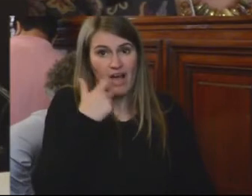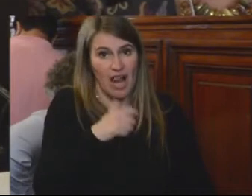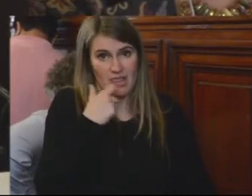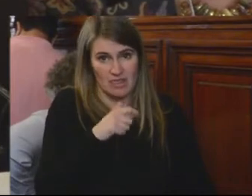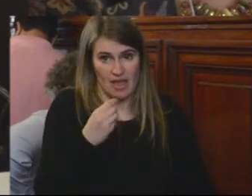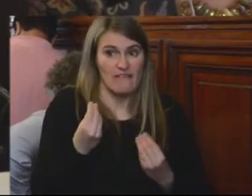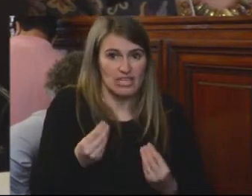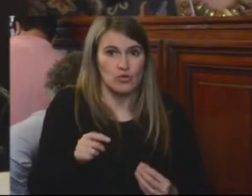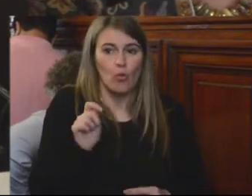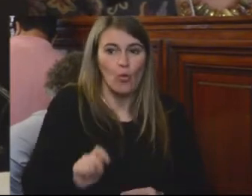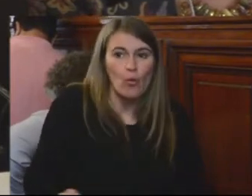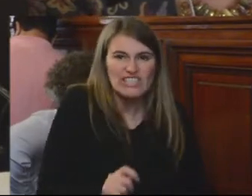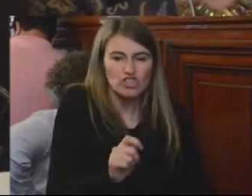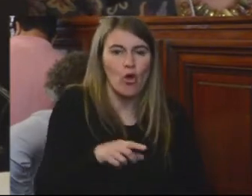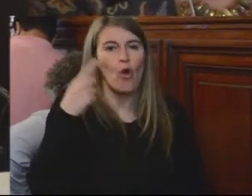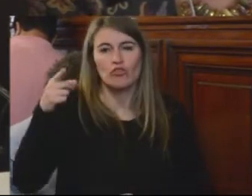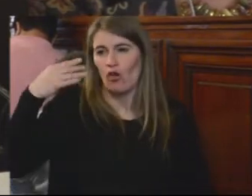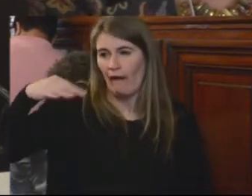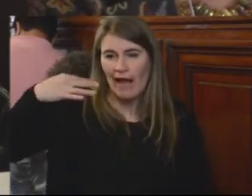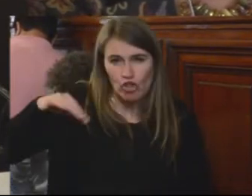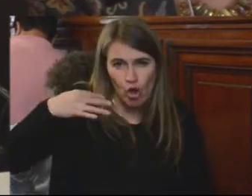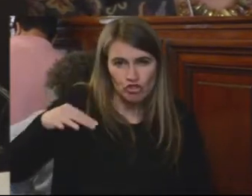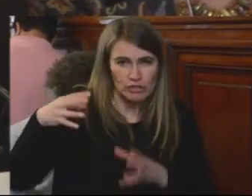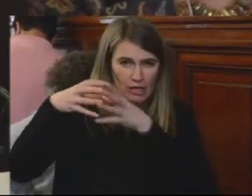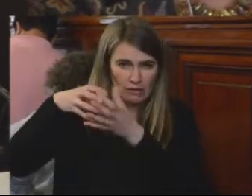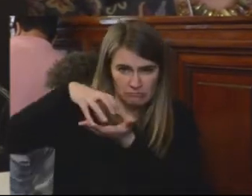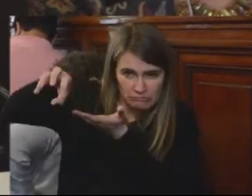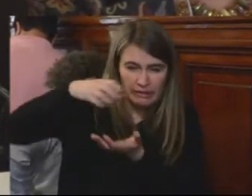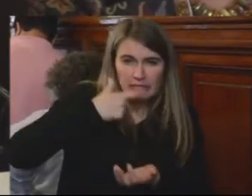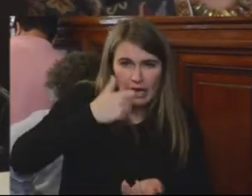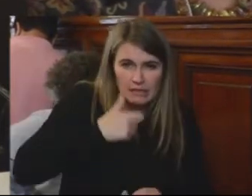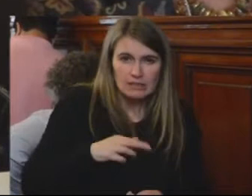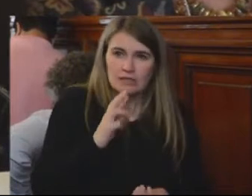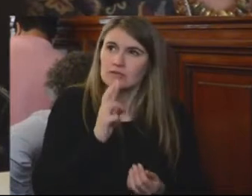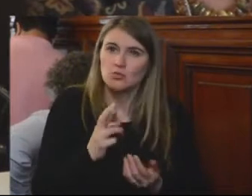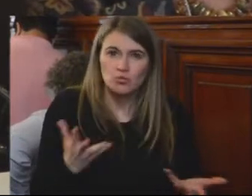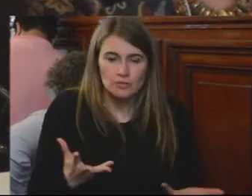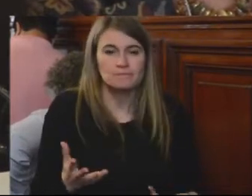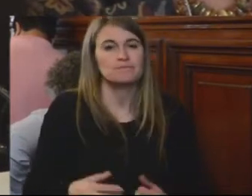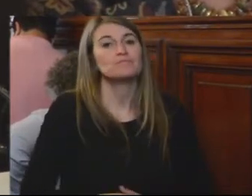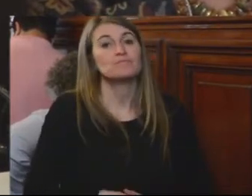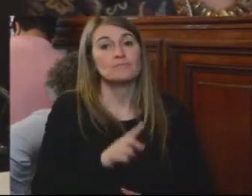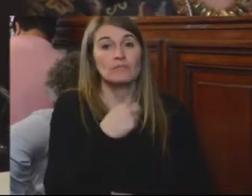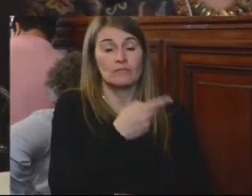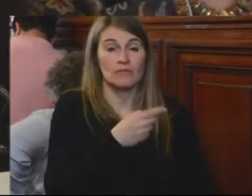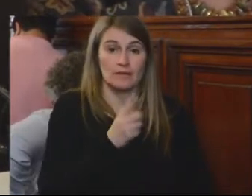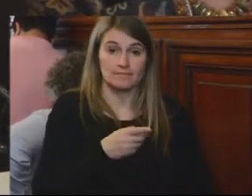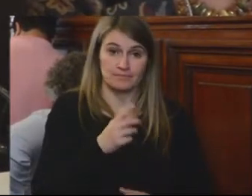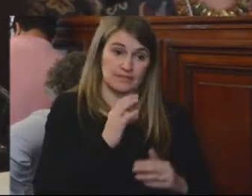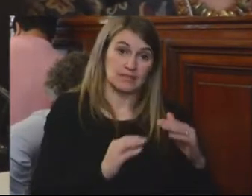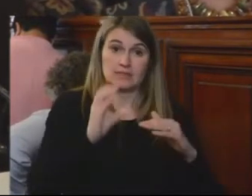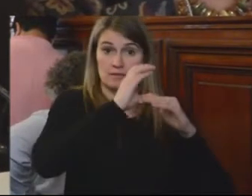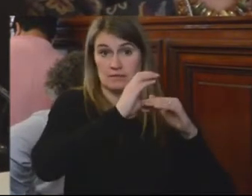sucede algo similar donde suman 14 las causas pendientes en lo que respecta a la jurisprudencia del máximo tribunal penal del país